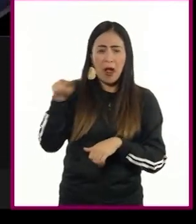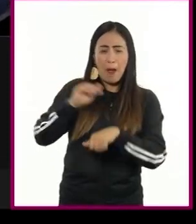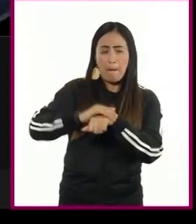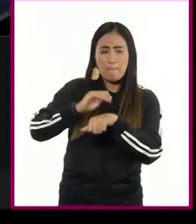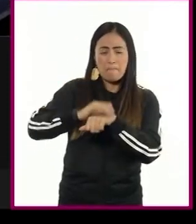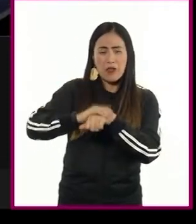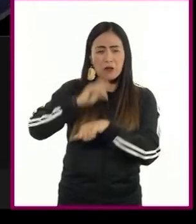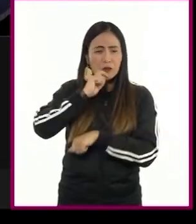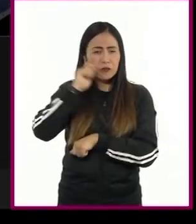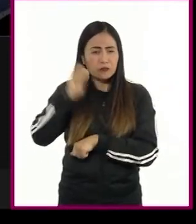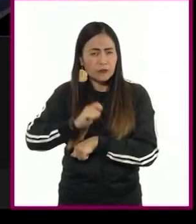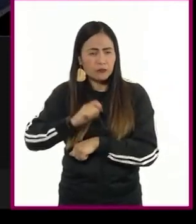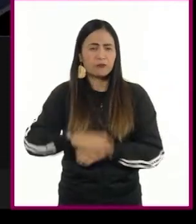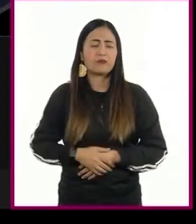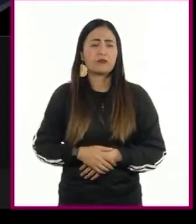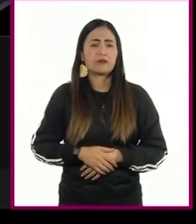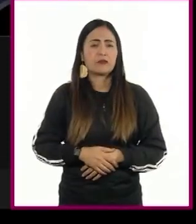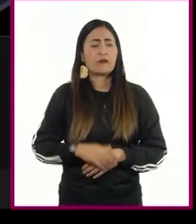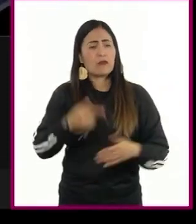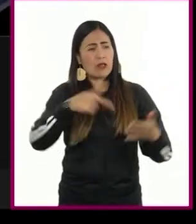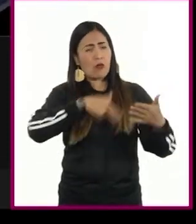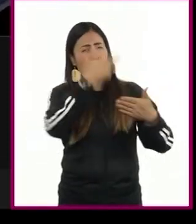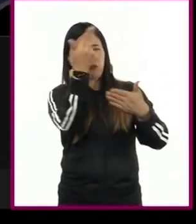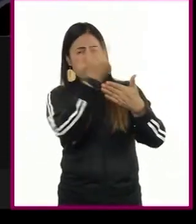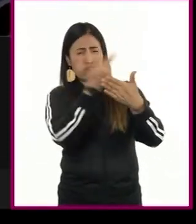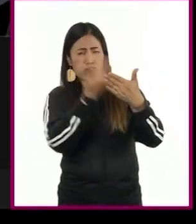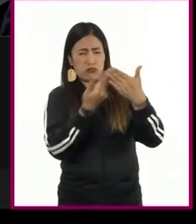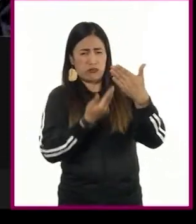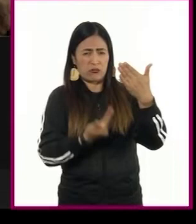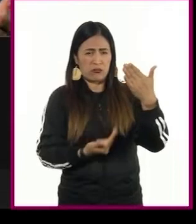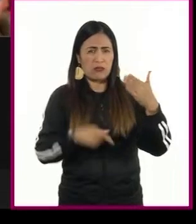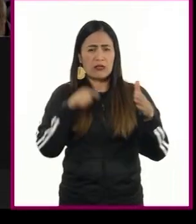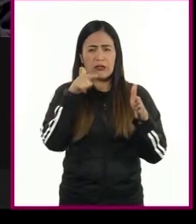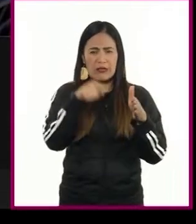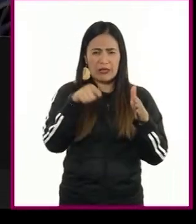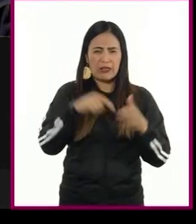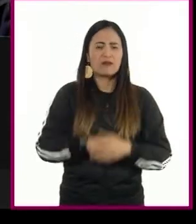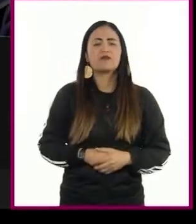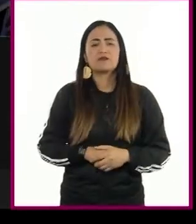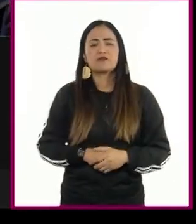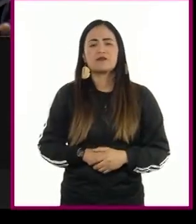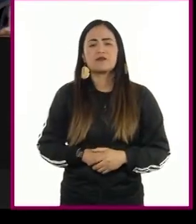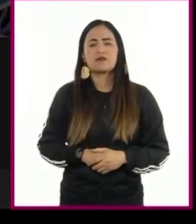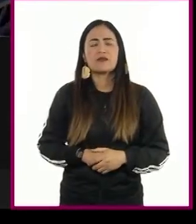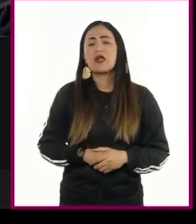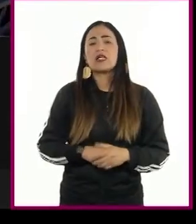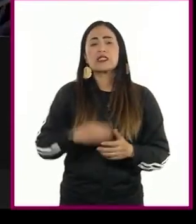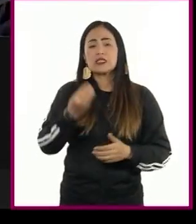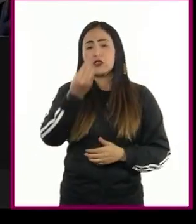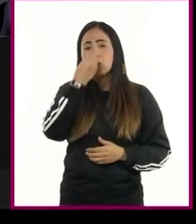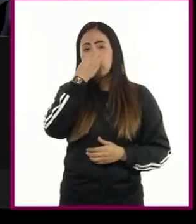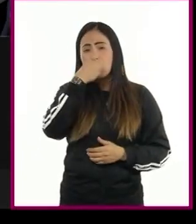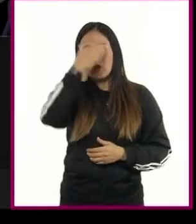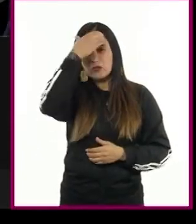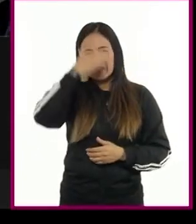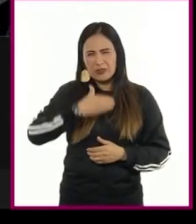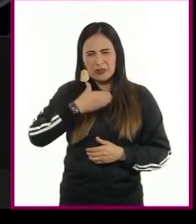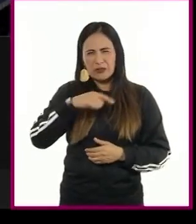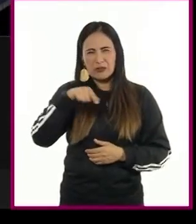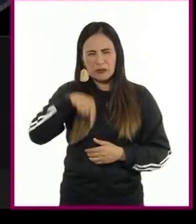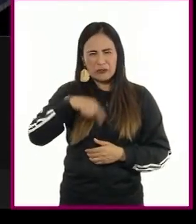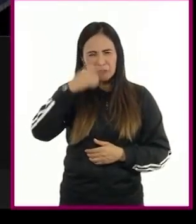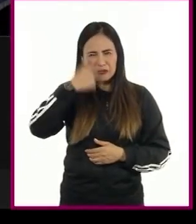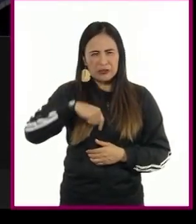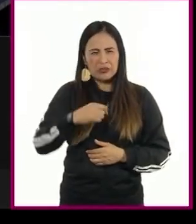Con respecto a su famosa pintura, El Cenáculo, conocida por ustedes como La Última Cena, siempre